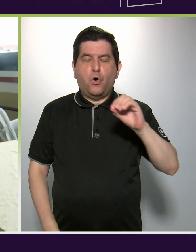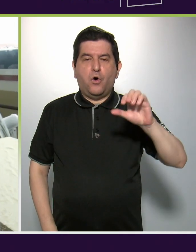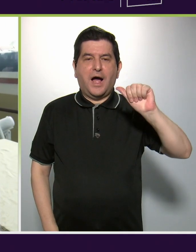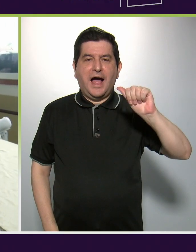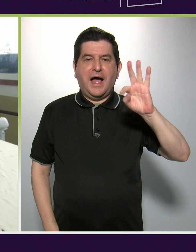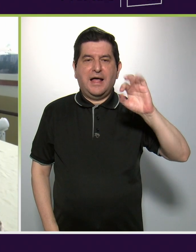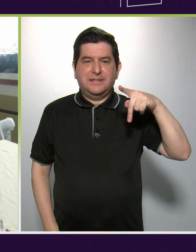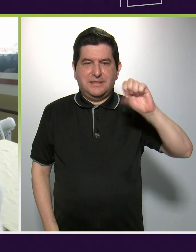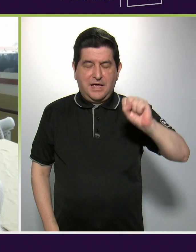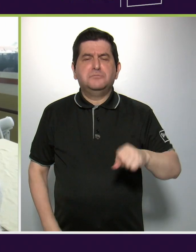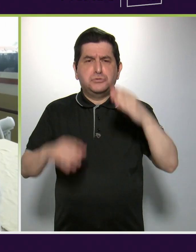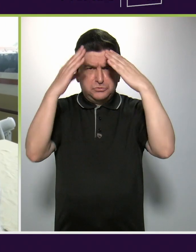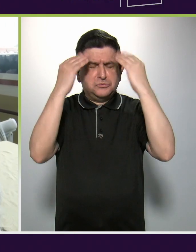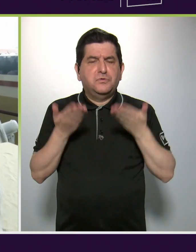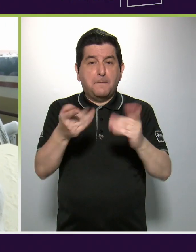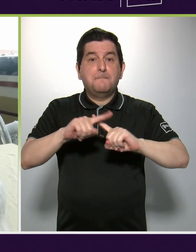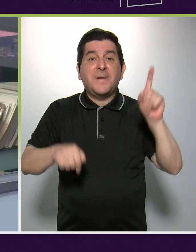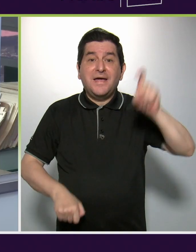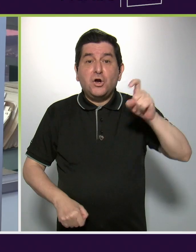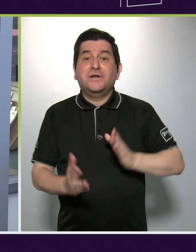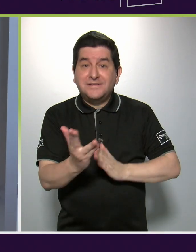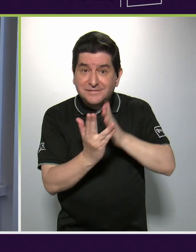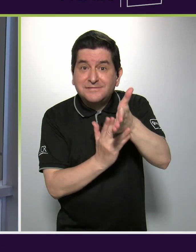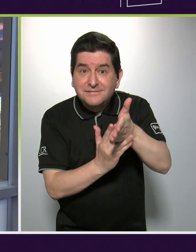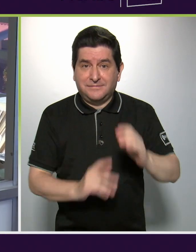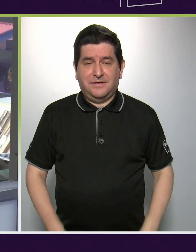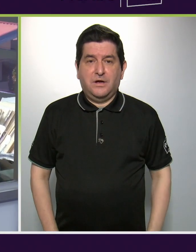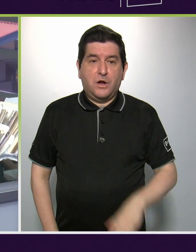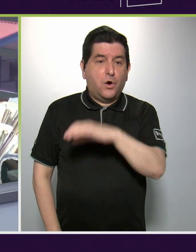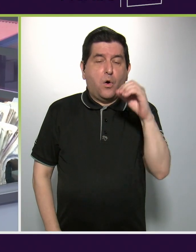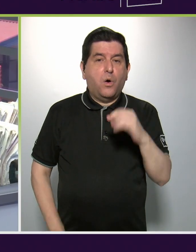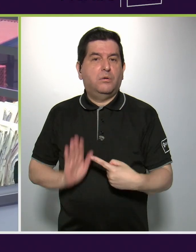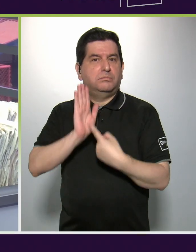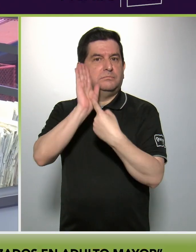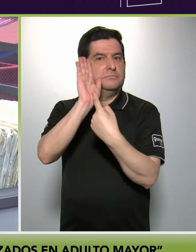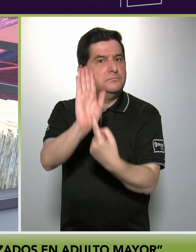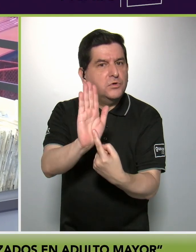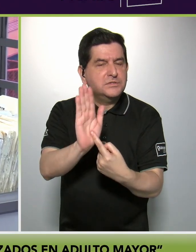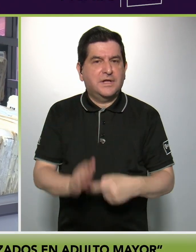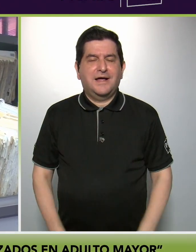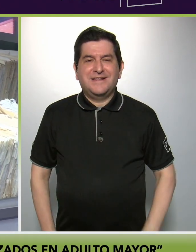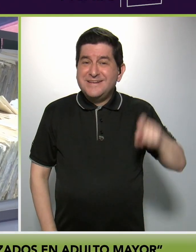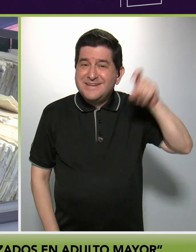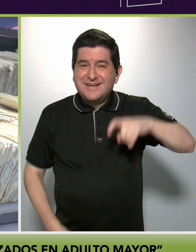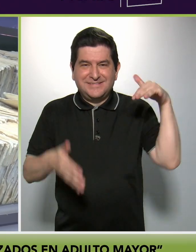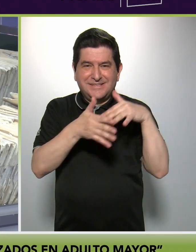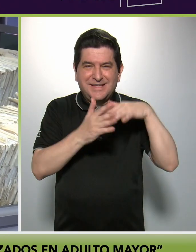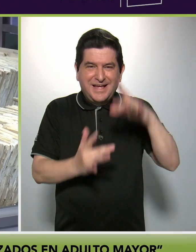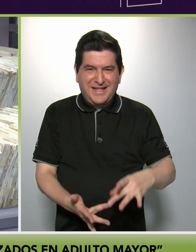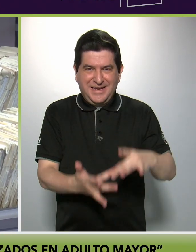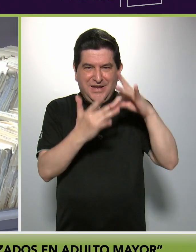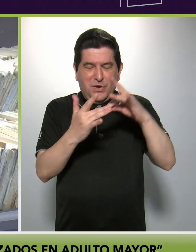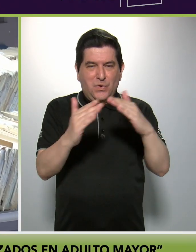puede brindar mucha información, pero se requieren acceso a, o el poder visualizar de que sí o sí se requieren